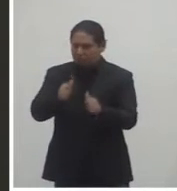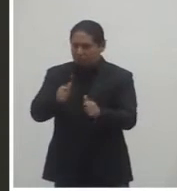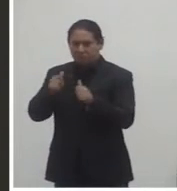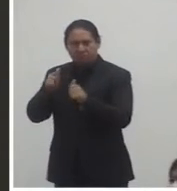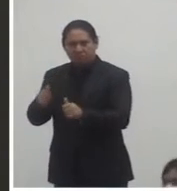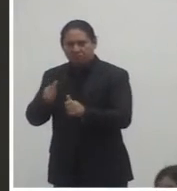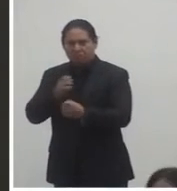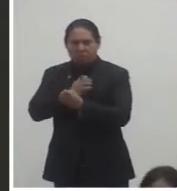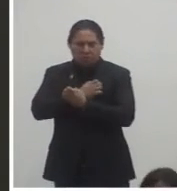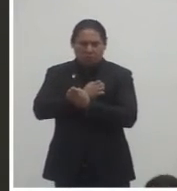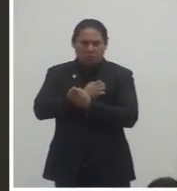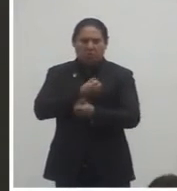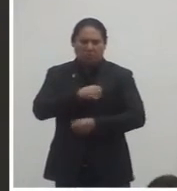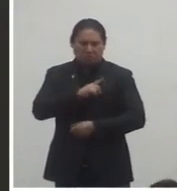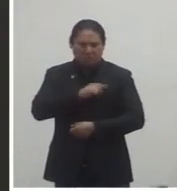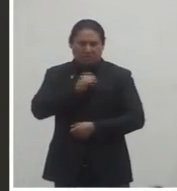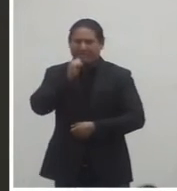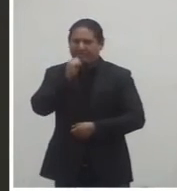ni educativamente.